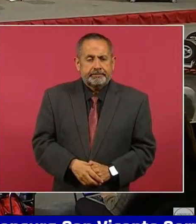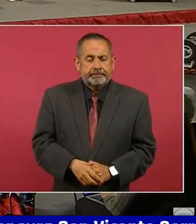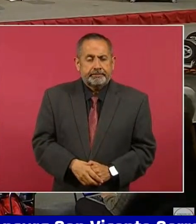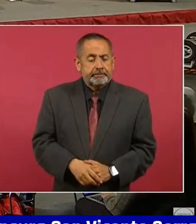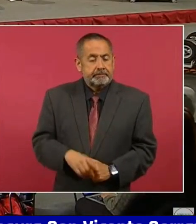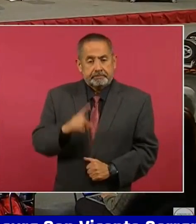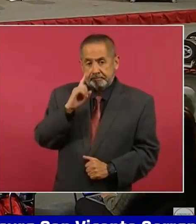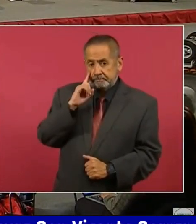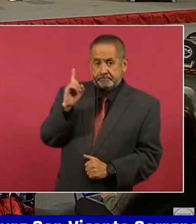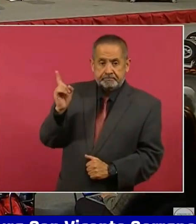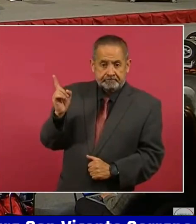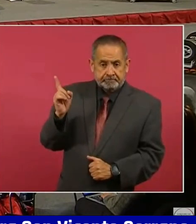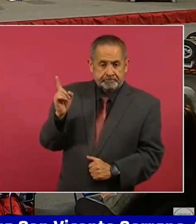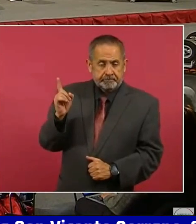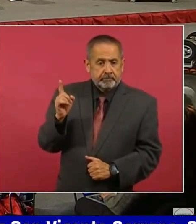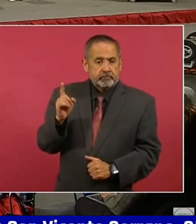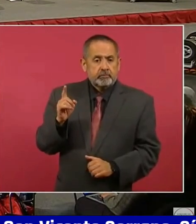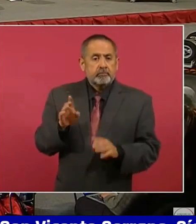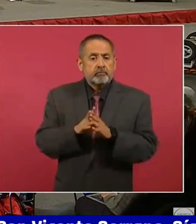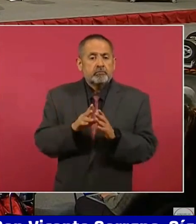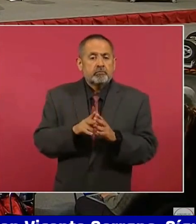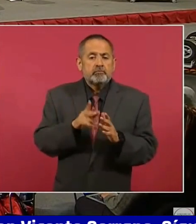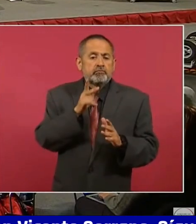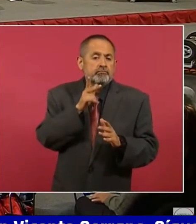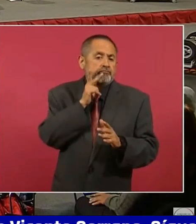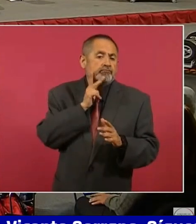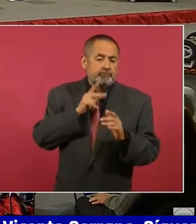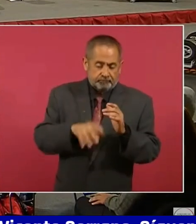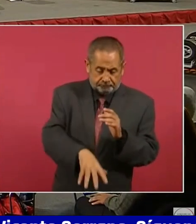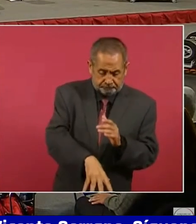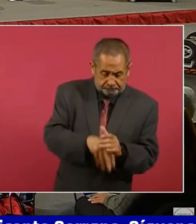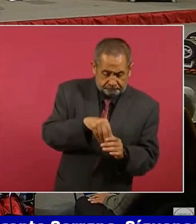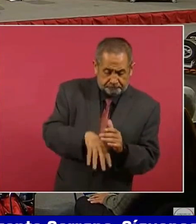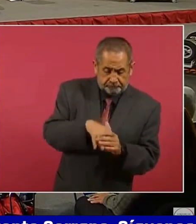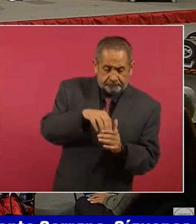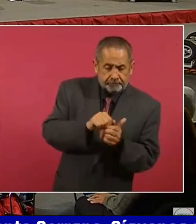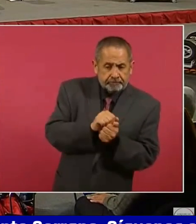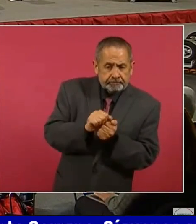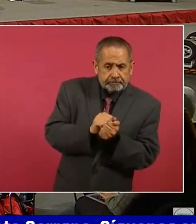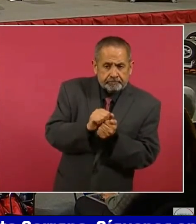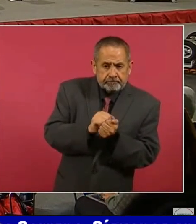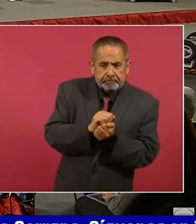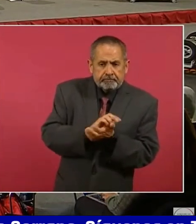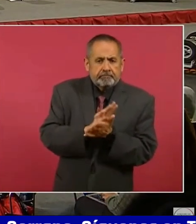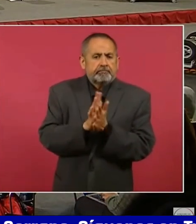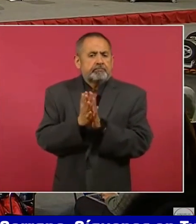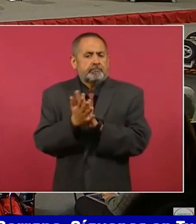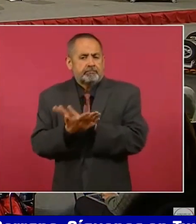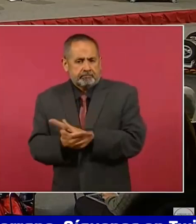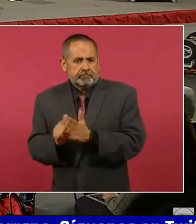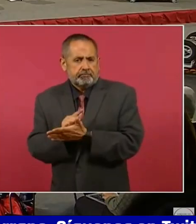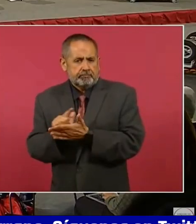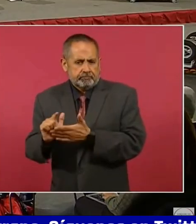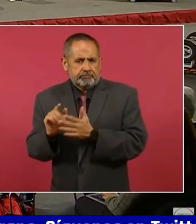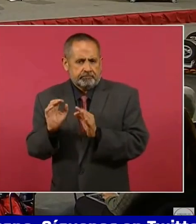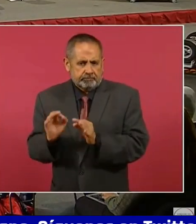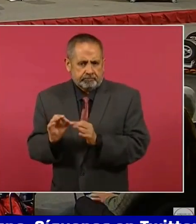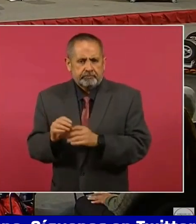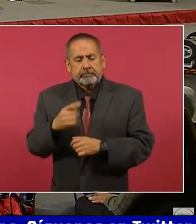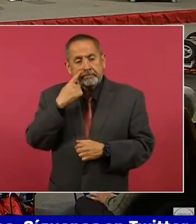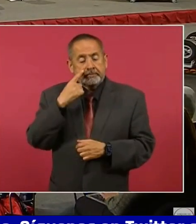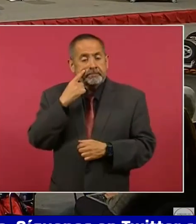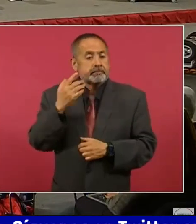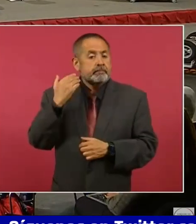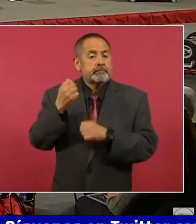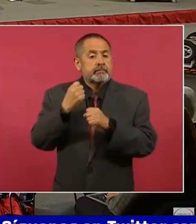Aquí ya estamos hablando del proceso de crudo en nuestras refinerías. En el 2004, las